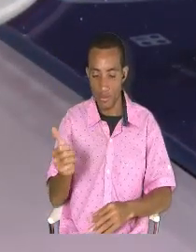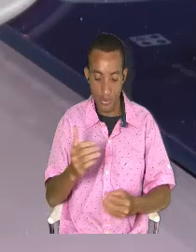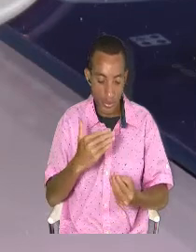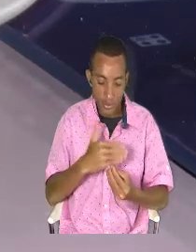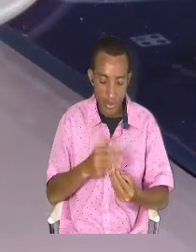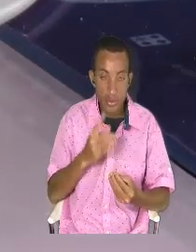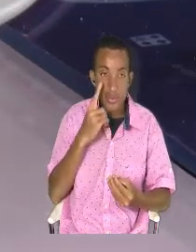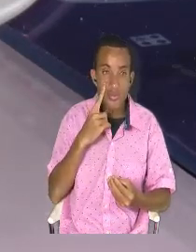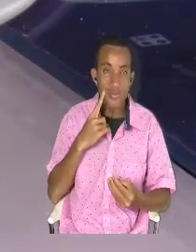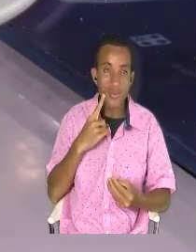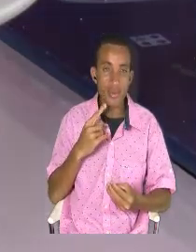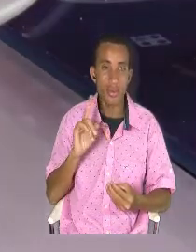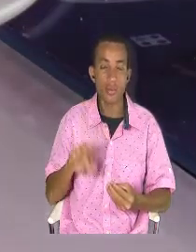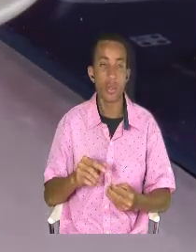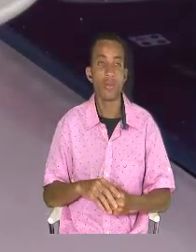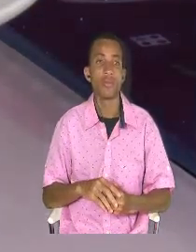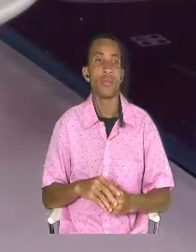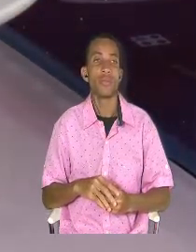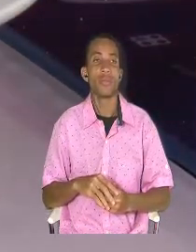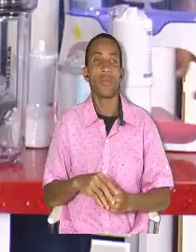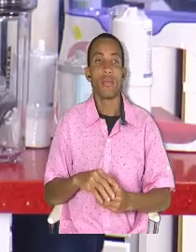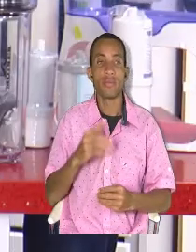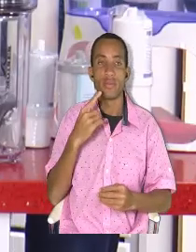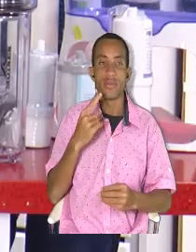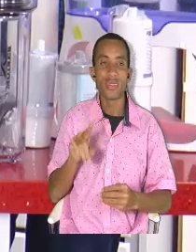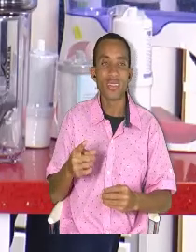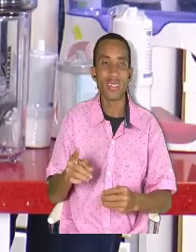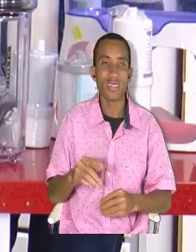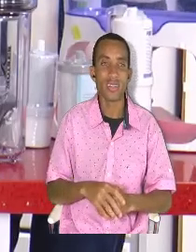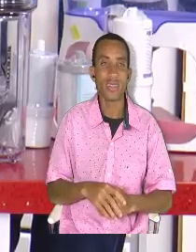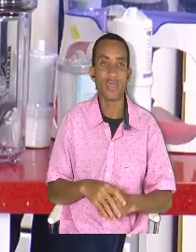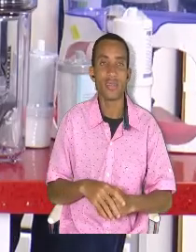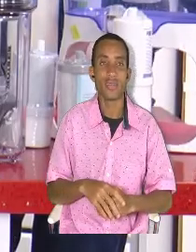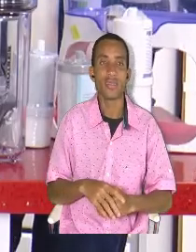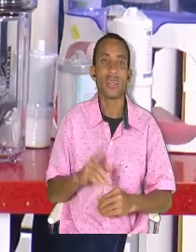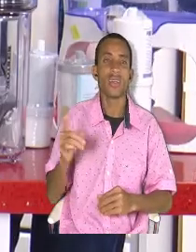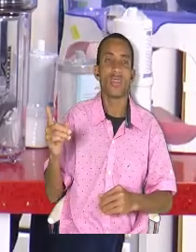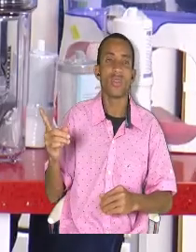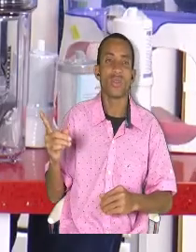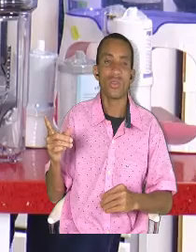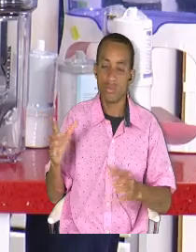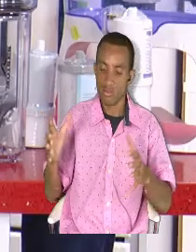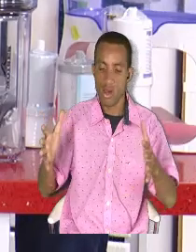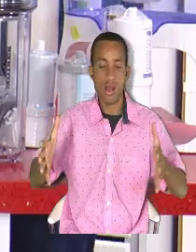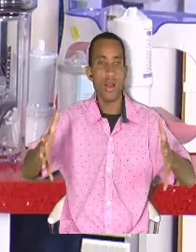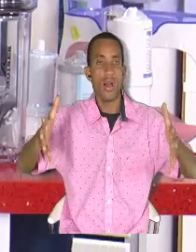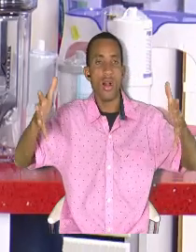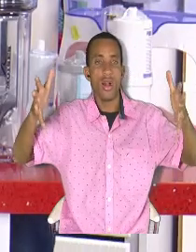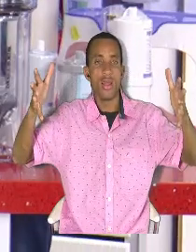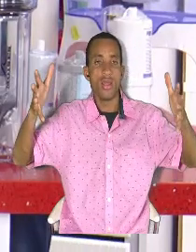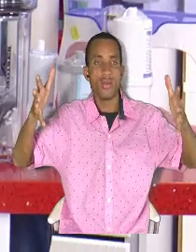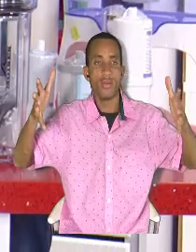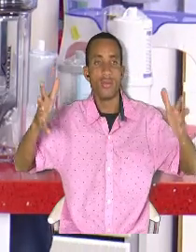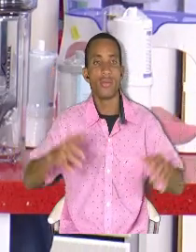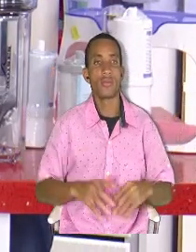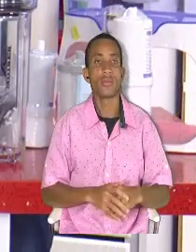Bueno, don Miguel, ¿y este paletico qué es? Cuénteme, ¿qué bueno, es? Esto es otro sistema de purificación, es un